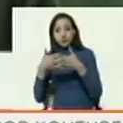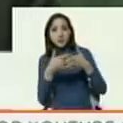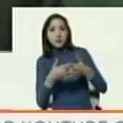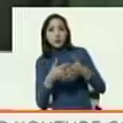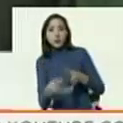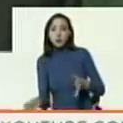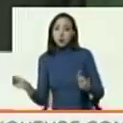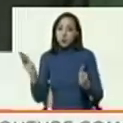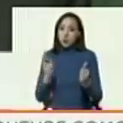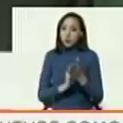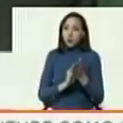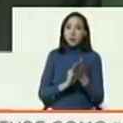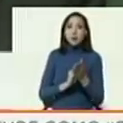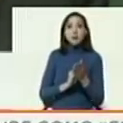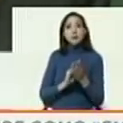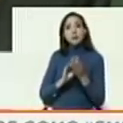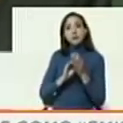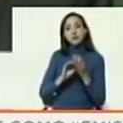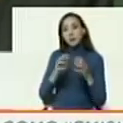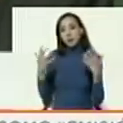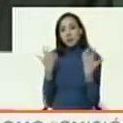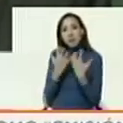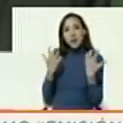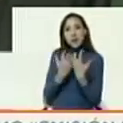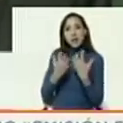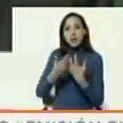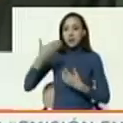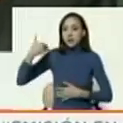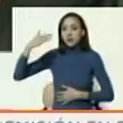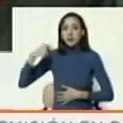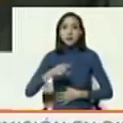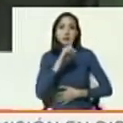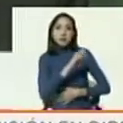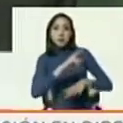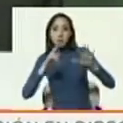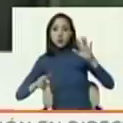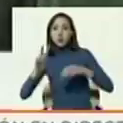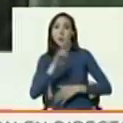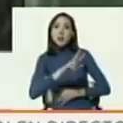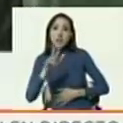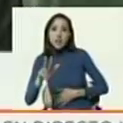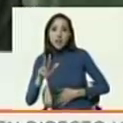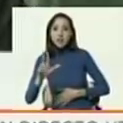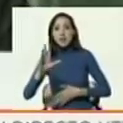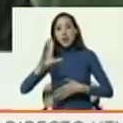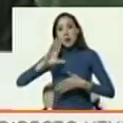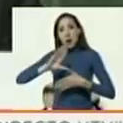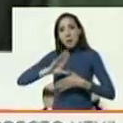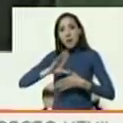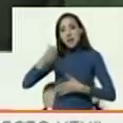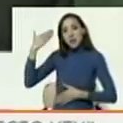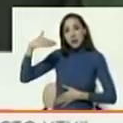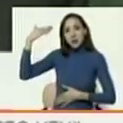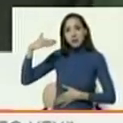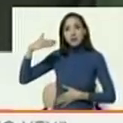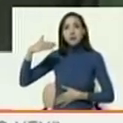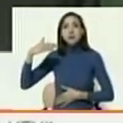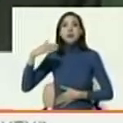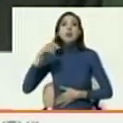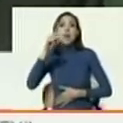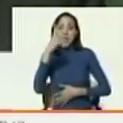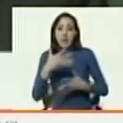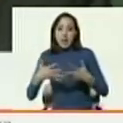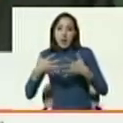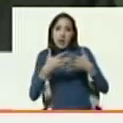infame doctrina Monroe de 1823, aquella de América para los americanos, es decir, los